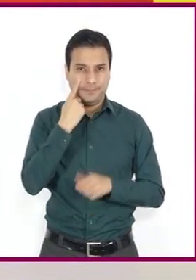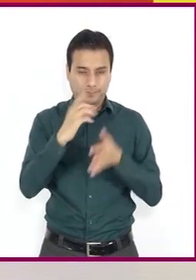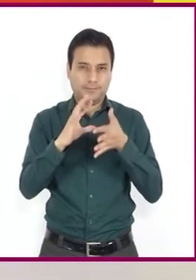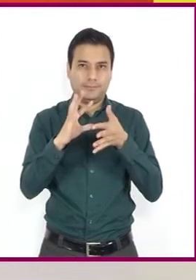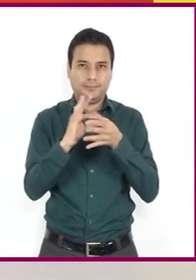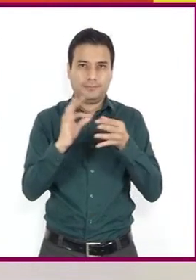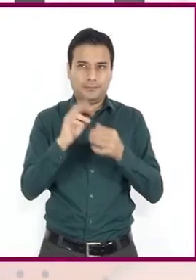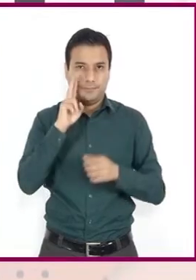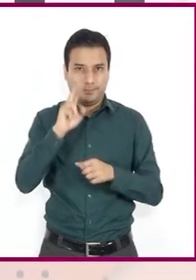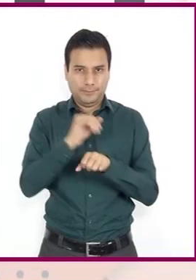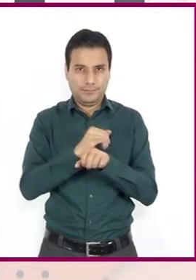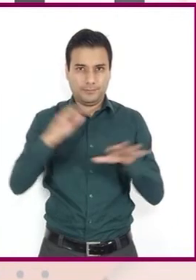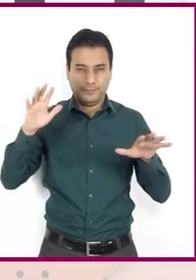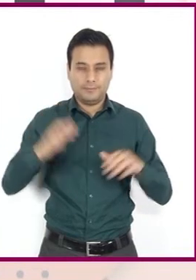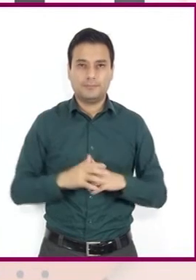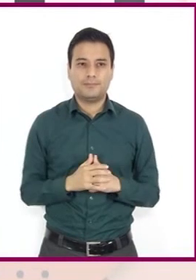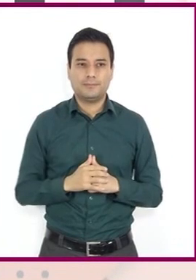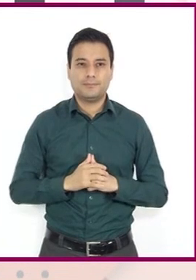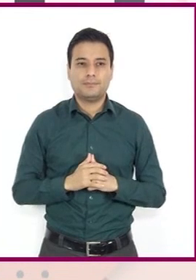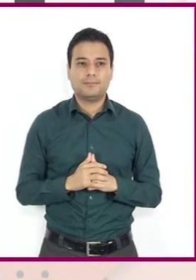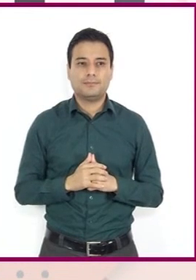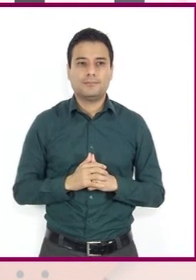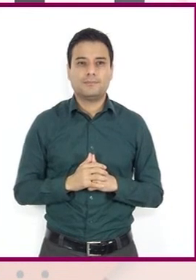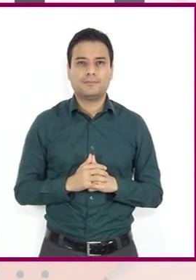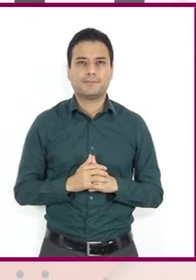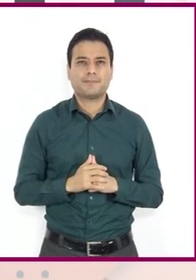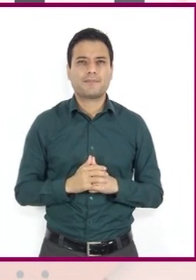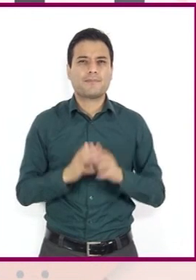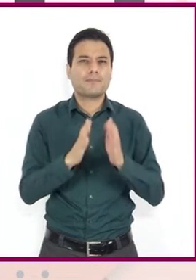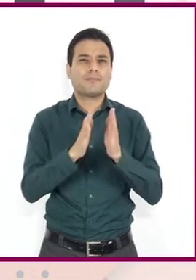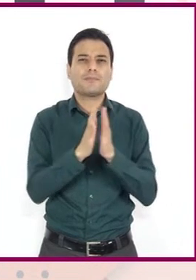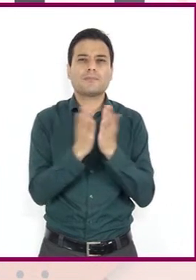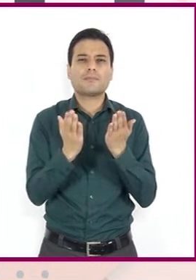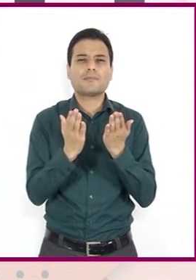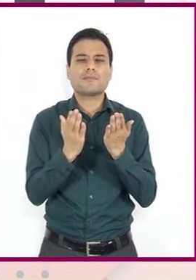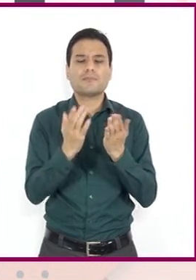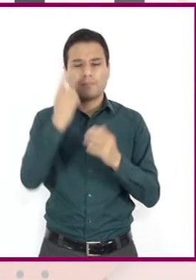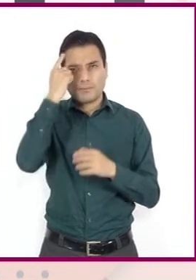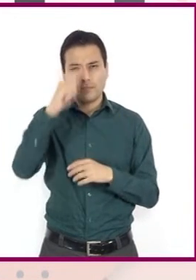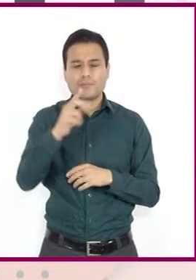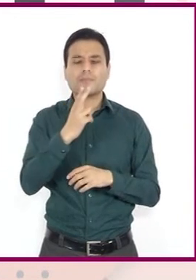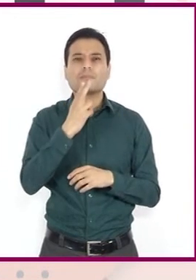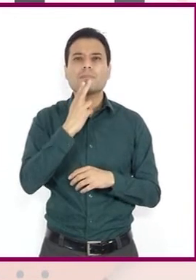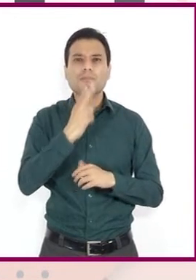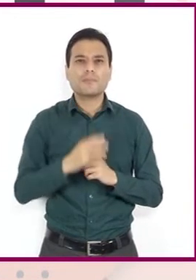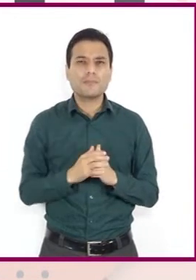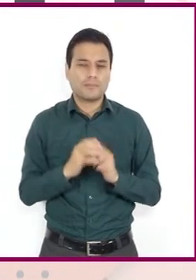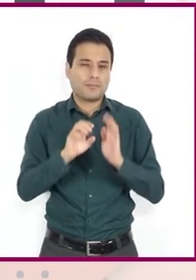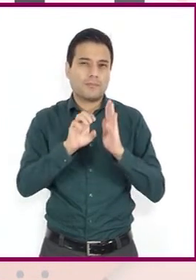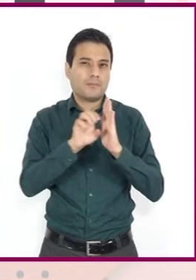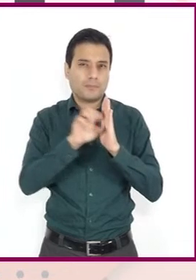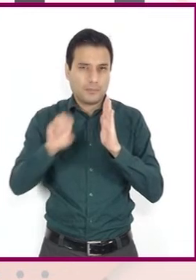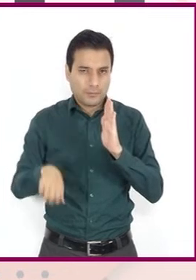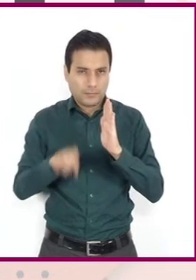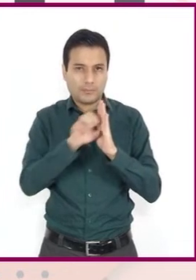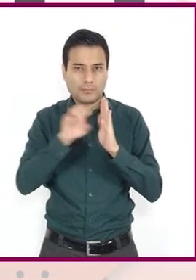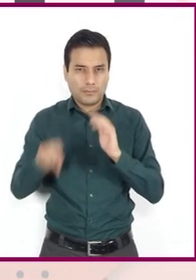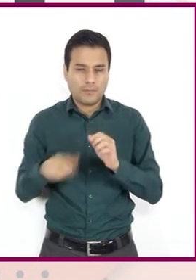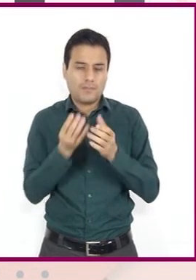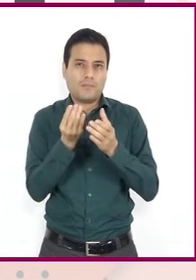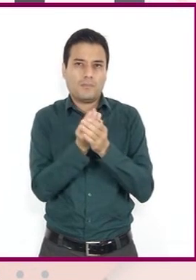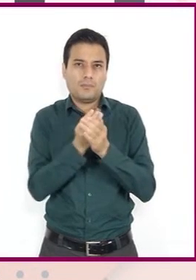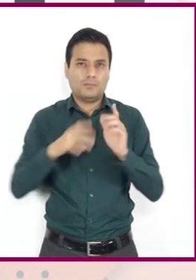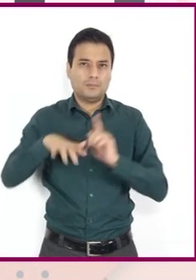siguiente información. Las fuentes literarias sirven para dar ejemplos de los tipos de